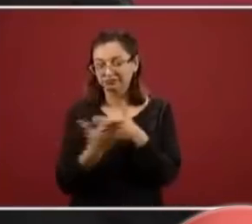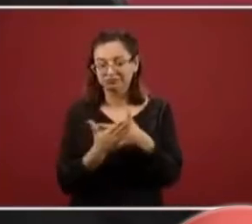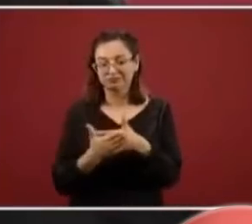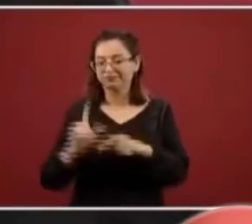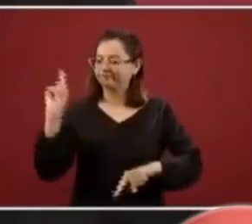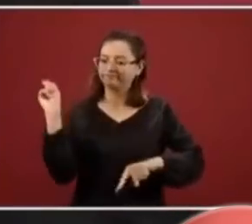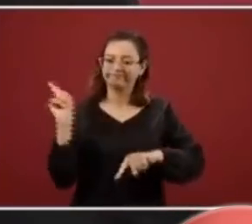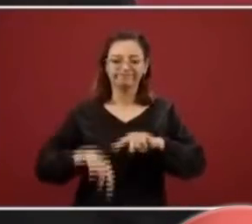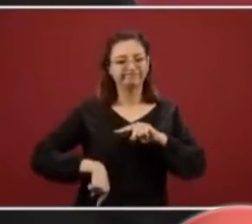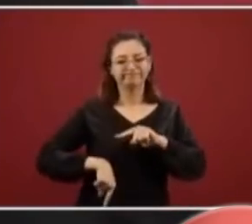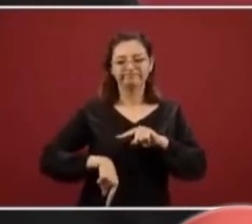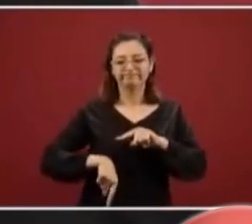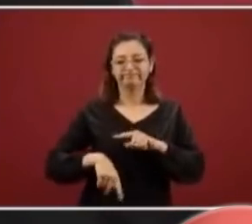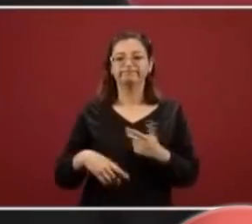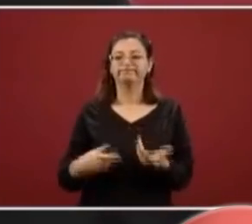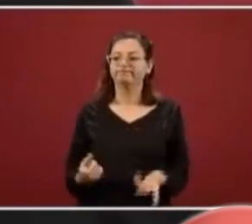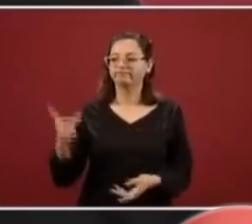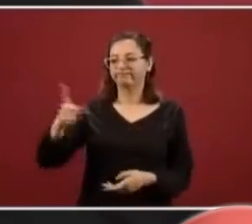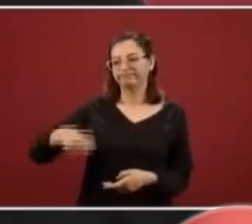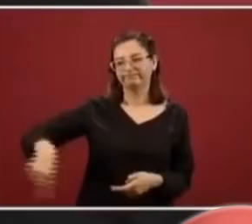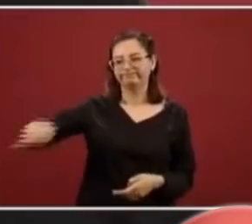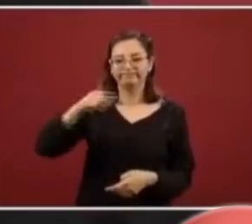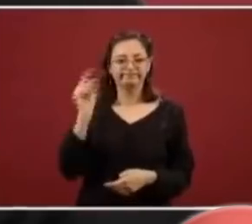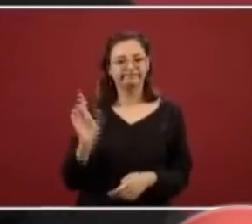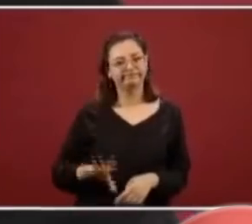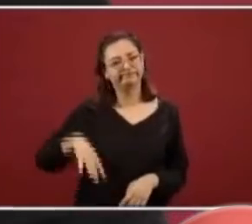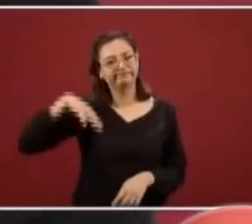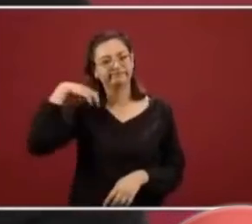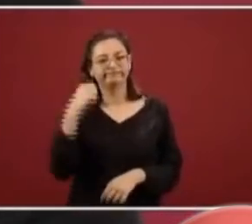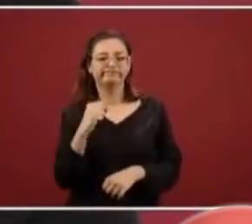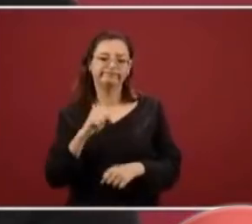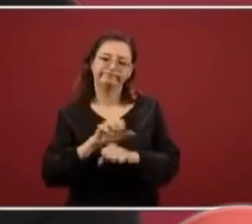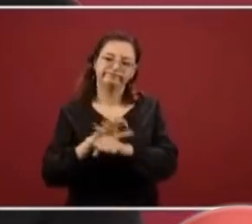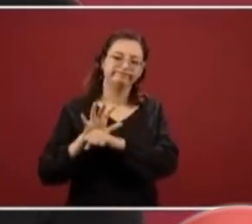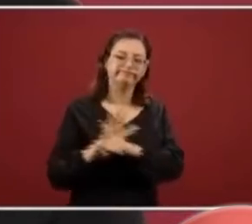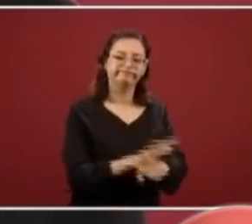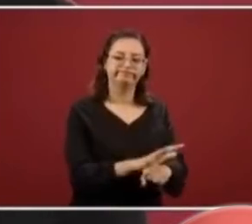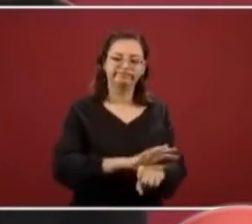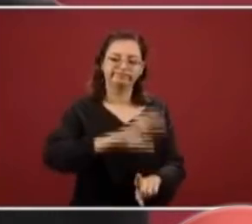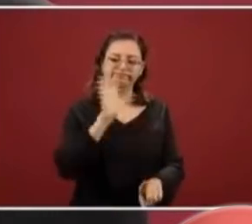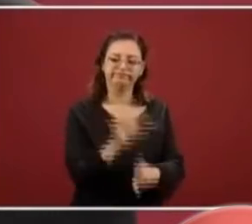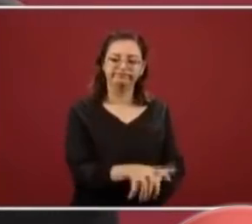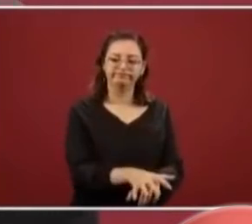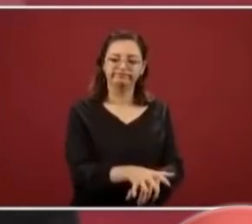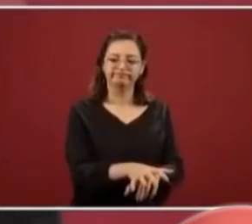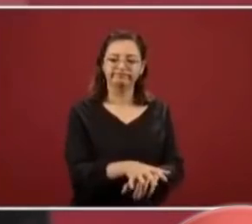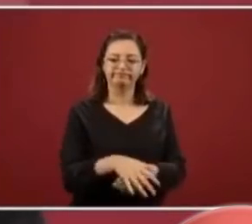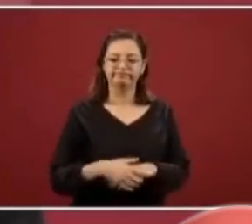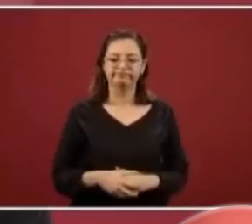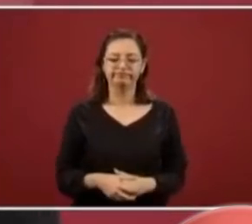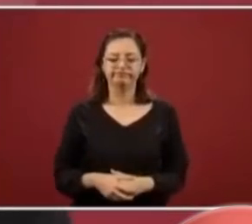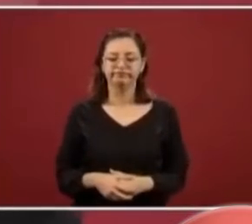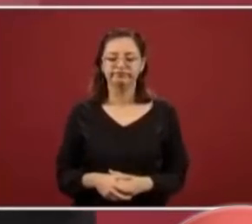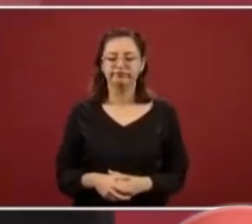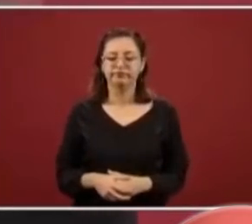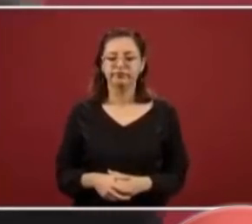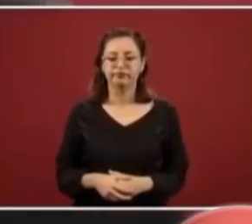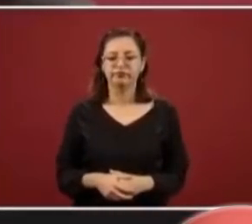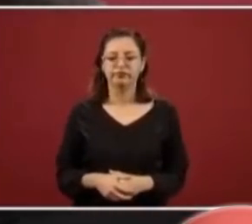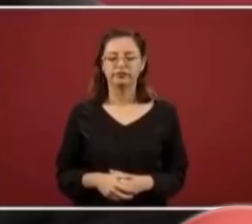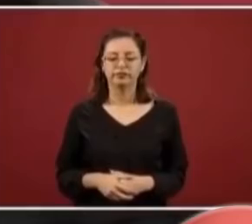Era el uso de la fuerza. O sea, el poder se